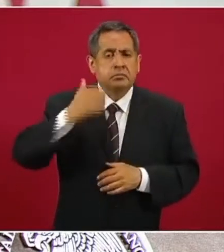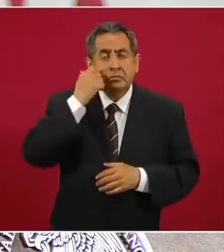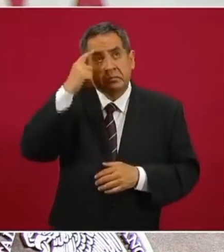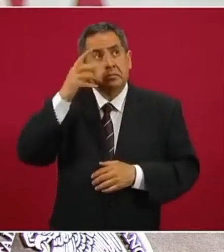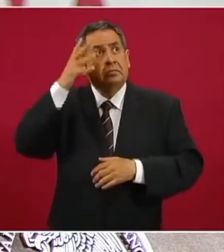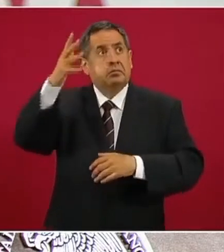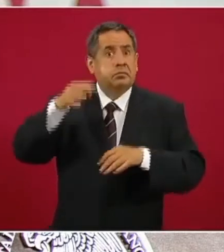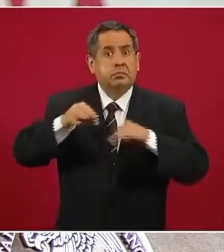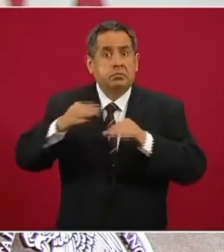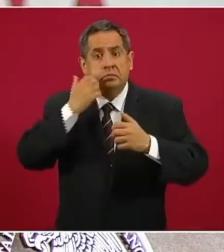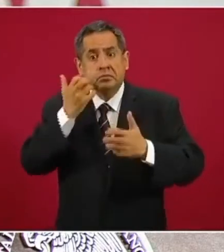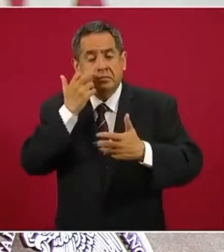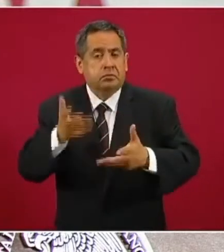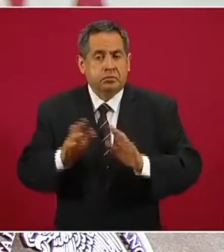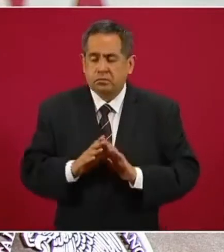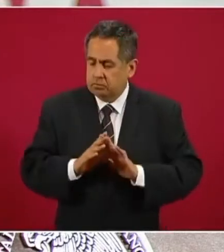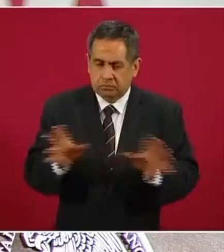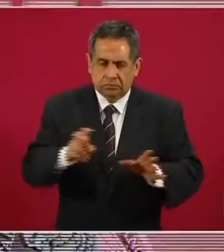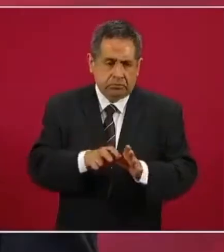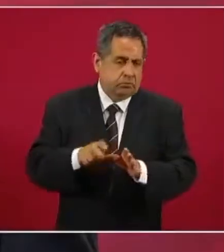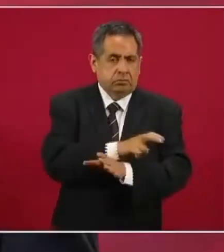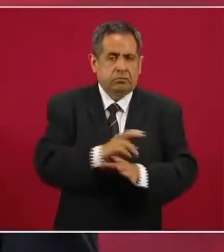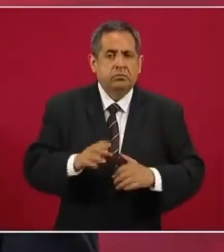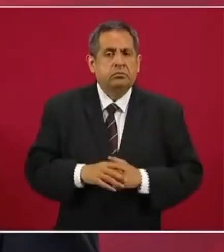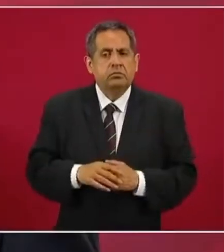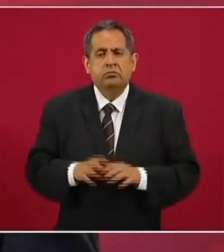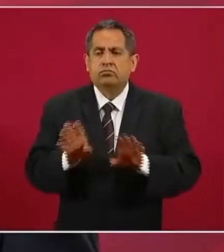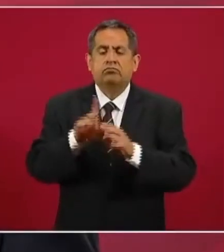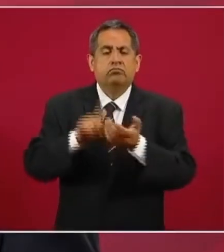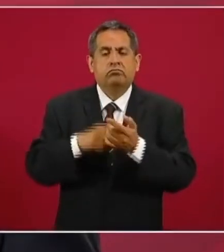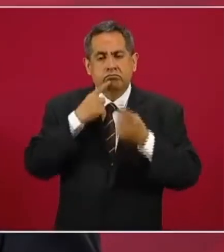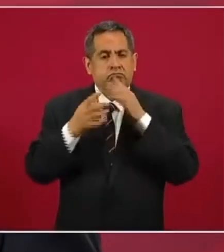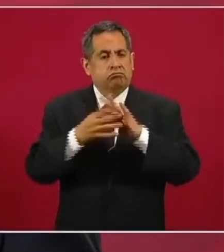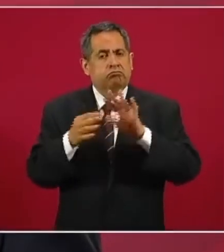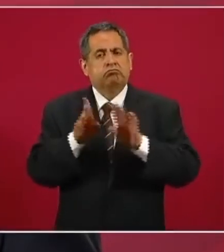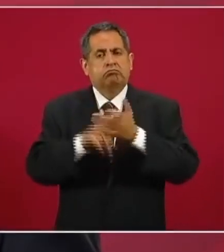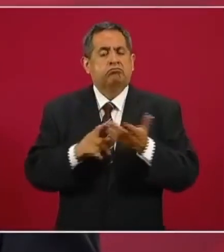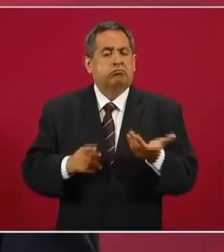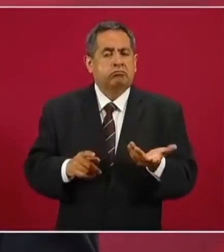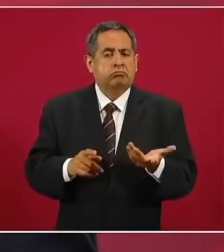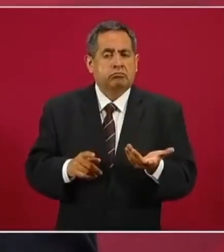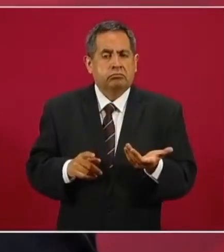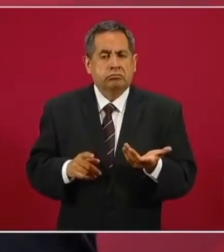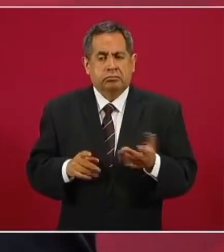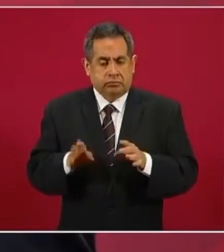aspiran a ocupar un cargo, porque no se puede mezclar lo